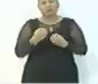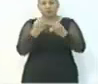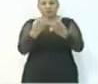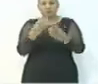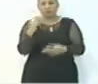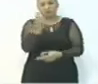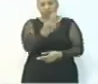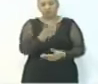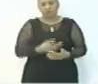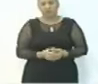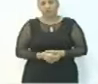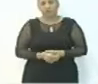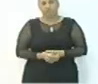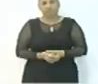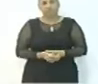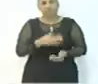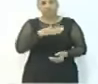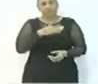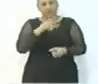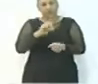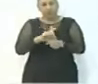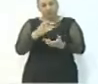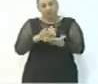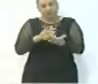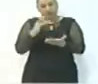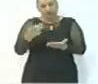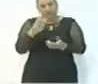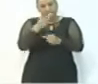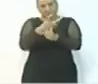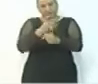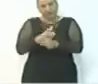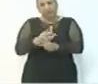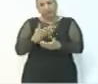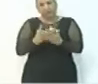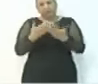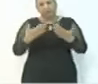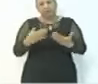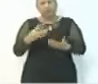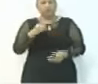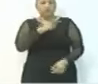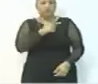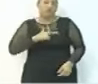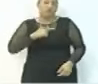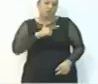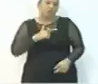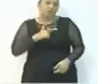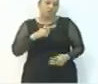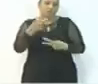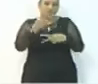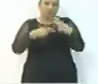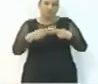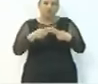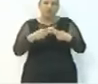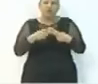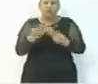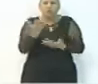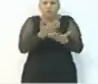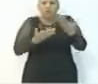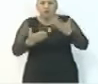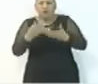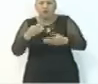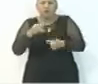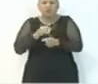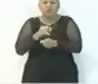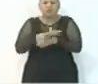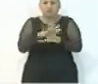Adelante, doctora. Hola, ¿qué tal? Muy buenos días y gracias por la invitación. Es para mí un gusto estar aquí y poderles compartir información tan